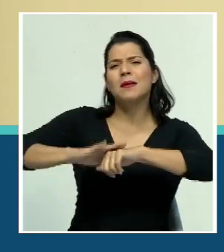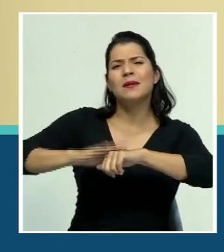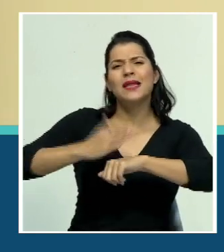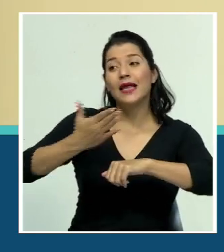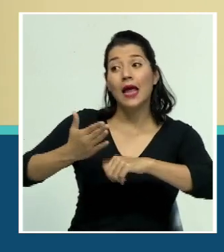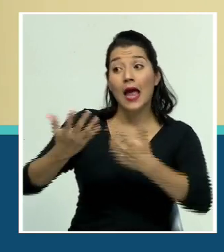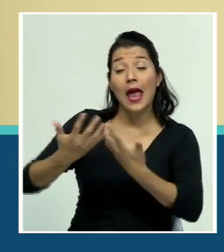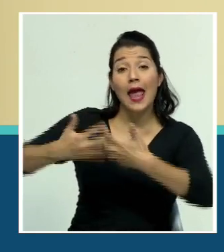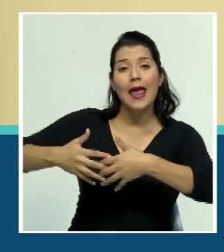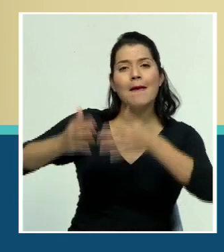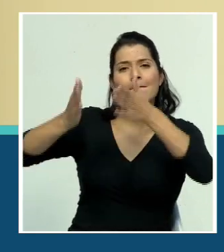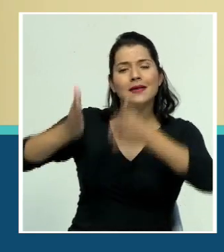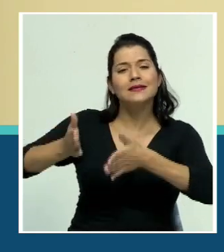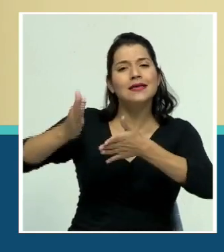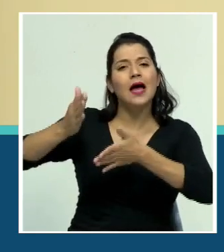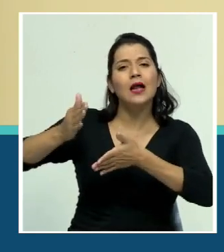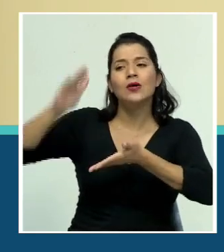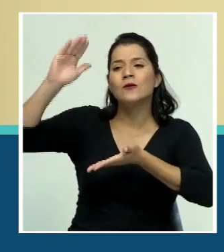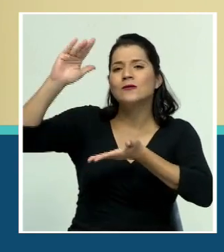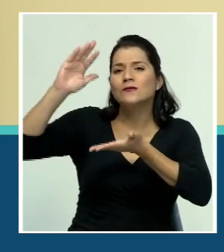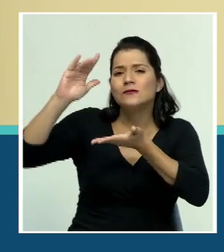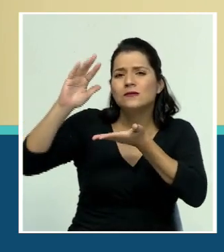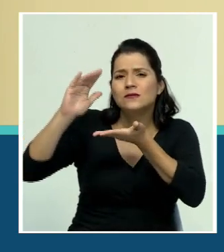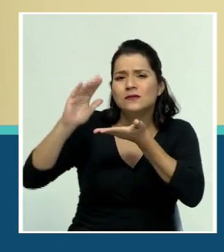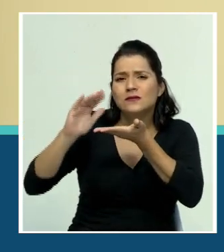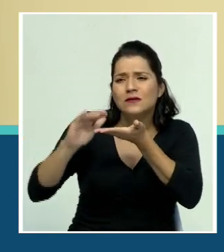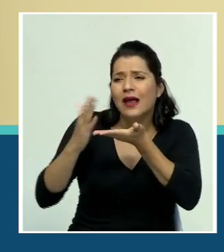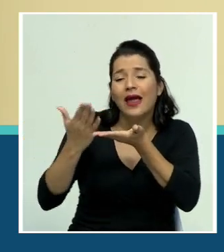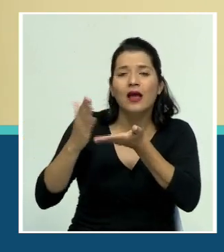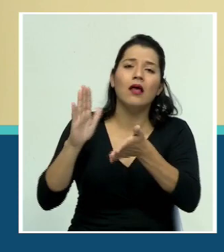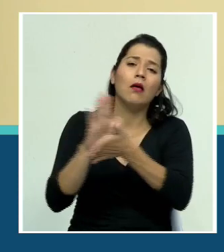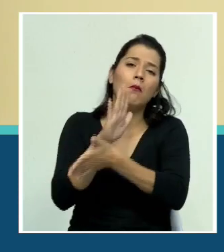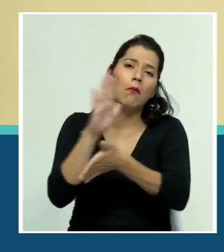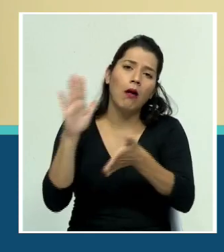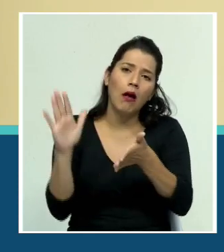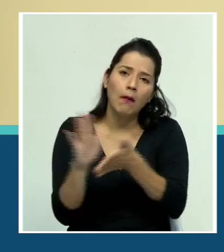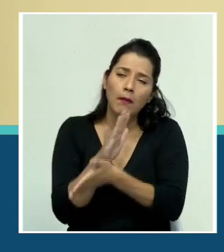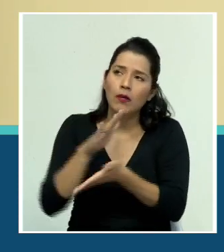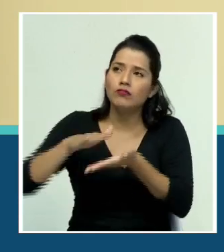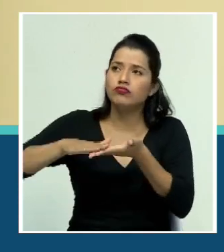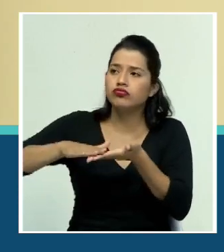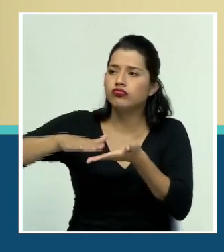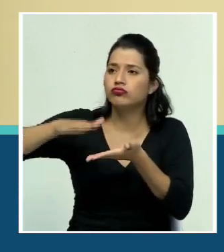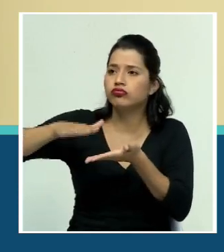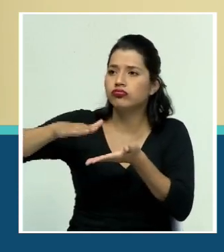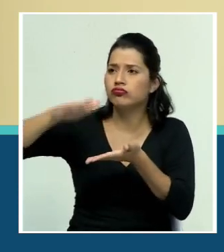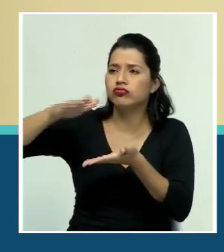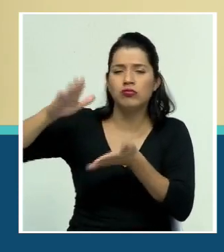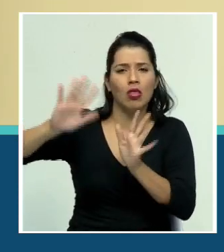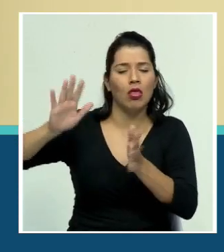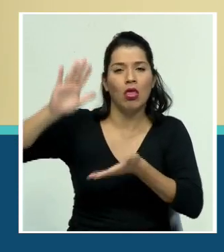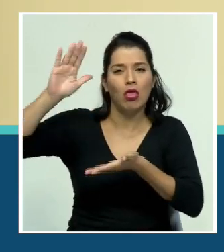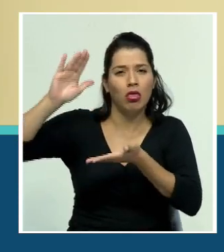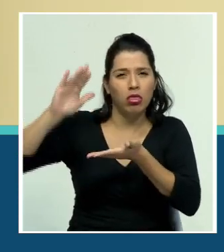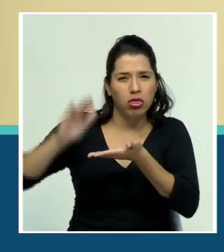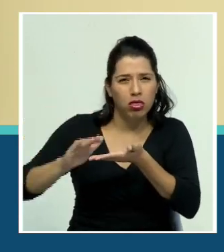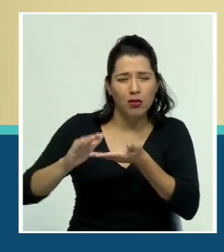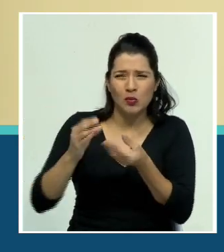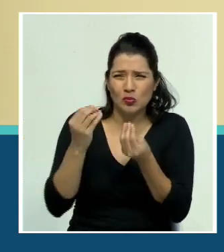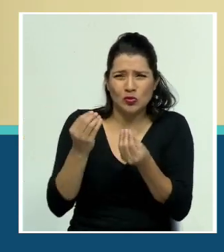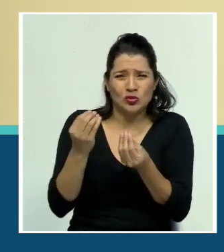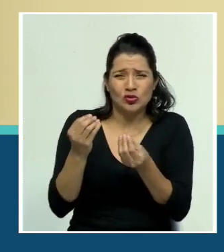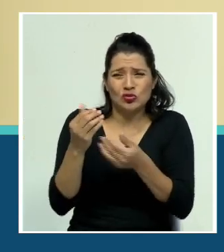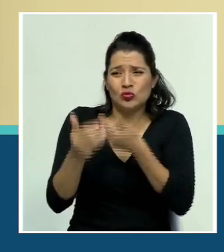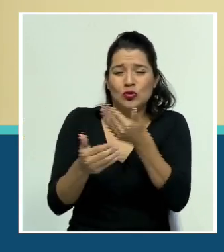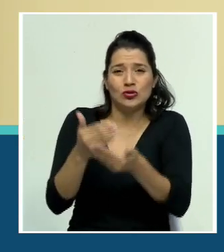empresarios la enorme cantidad de papeleo y vueltas y cosas que tenían que hacer en